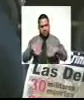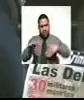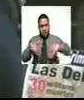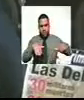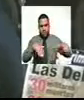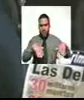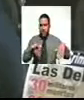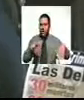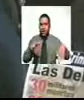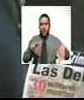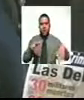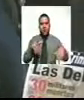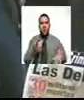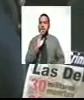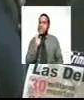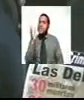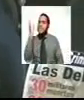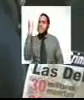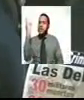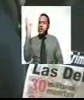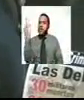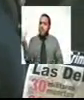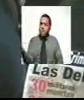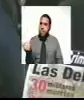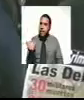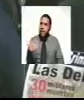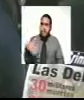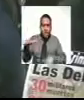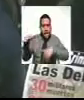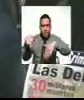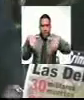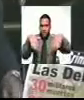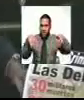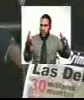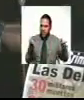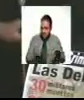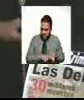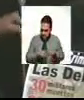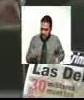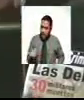de sacar a todos los testigos electorales que yo tenía en cada una de las mesas.